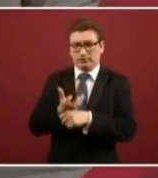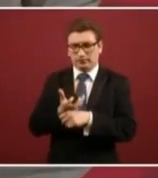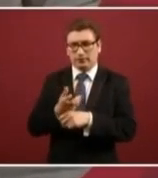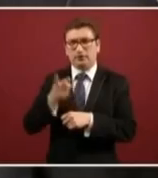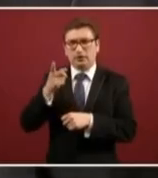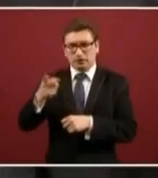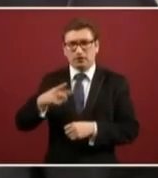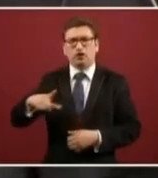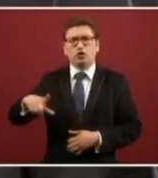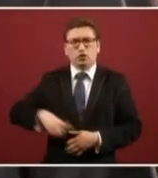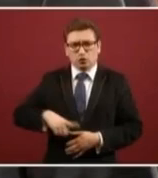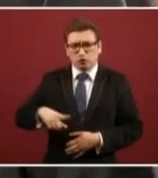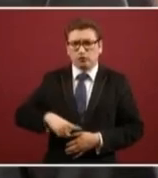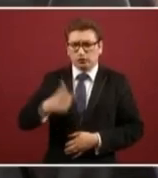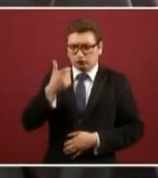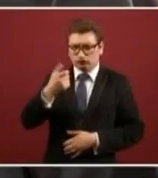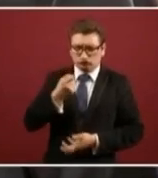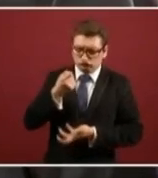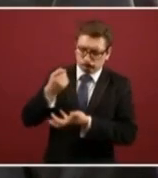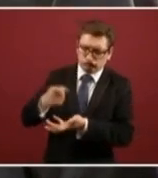hay subsidio a los productores.